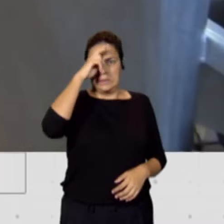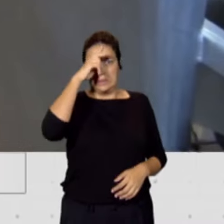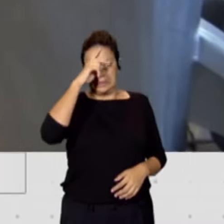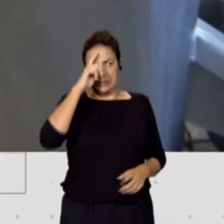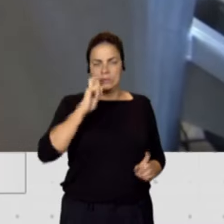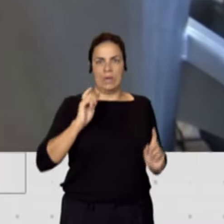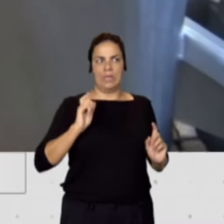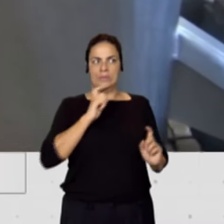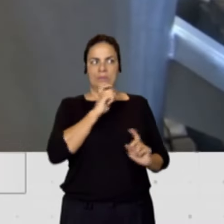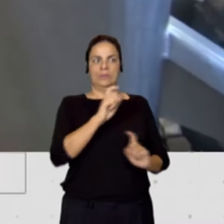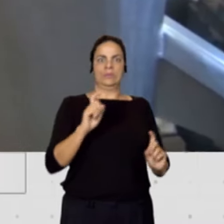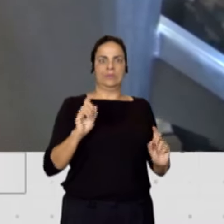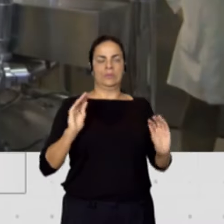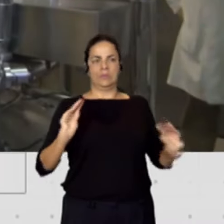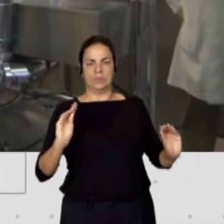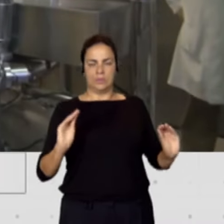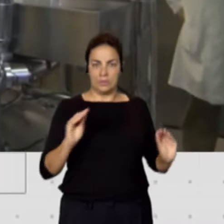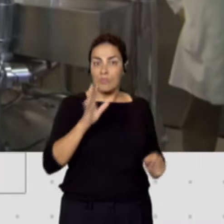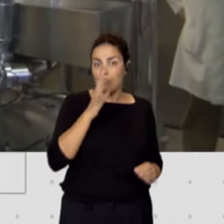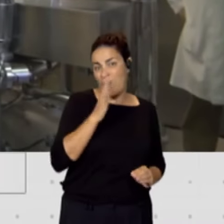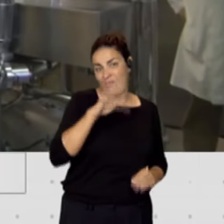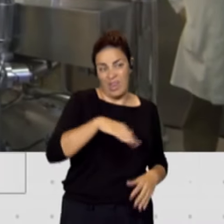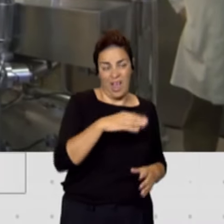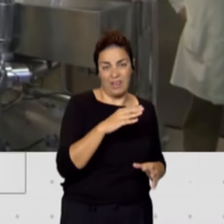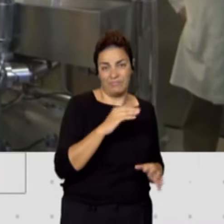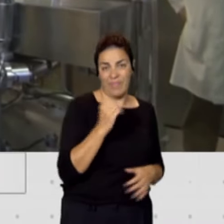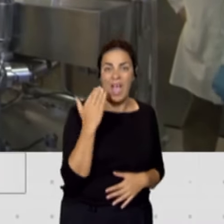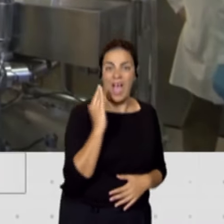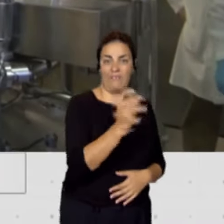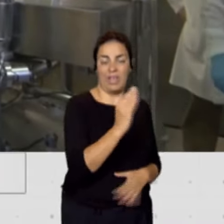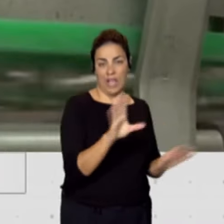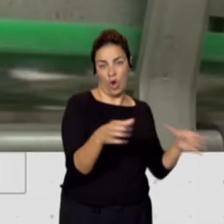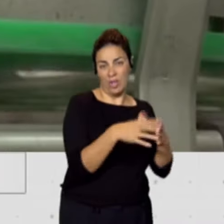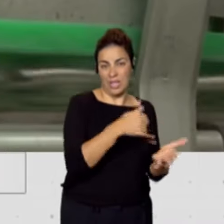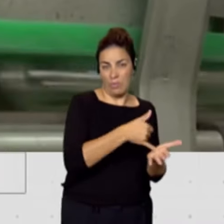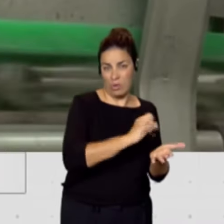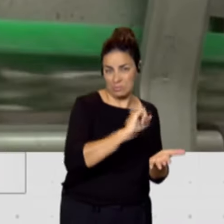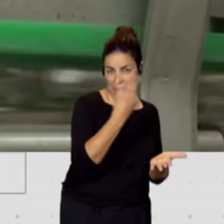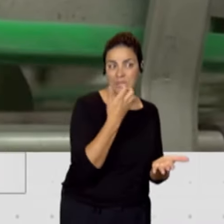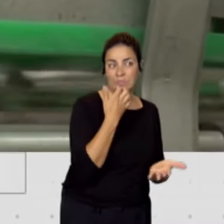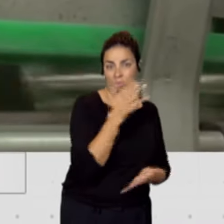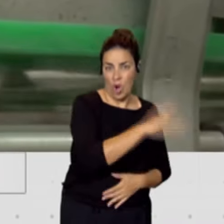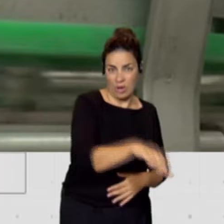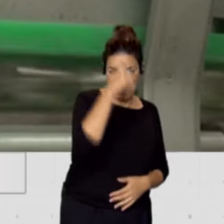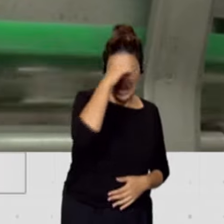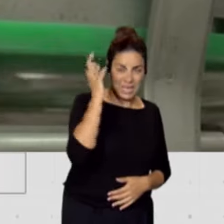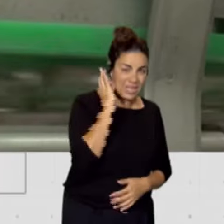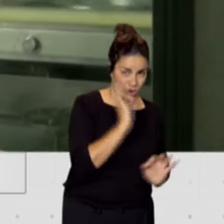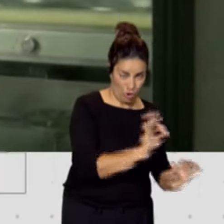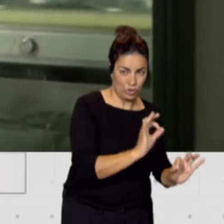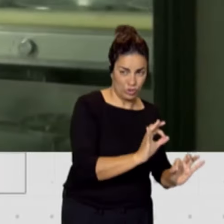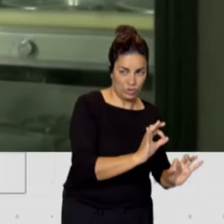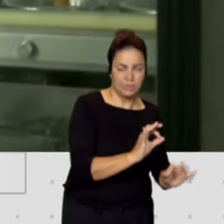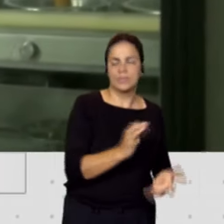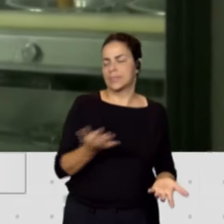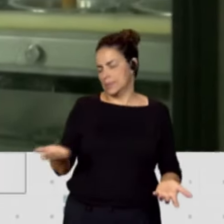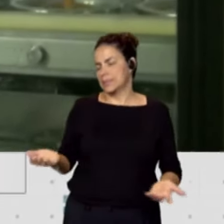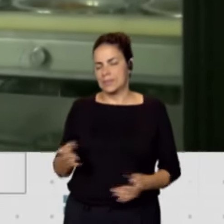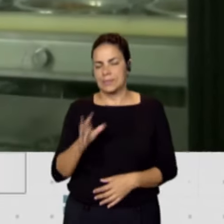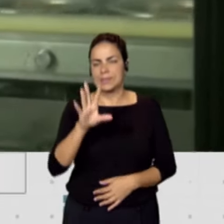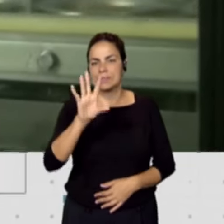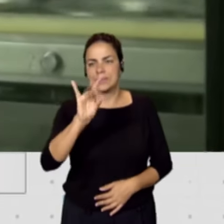puede generar porque afectan a colectivos vulnerables como los niños y niñas exactamente pero Nosotros hemos